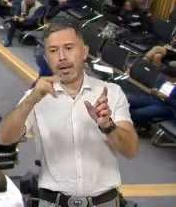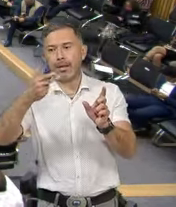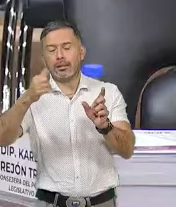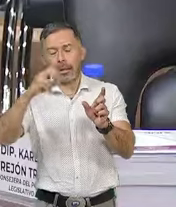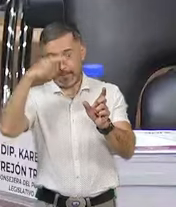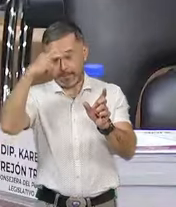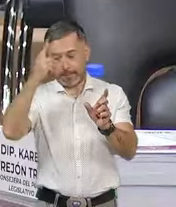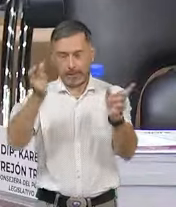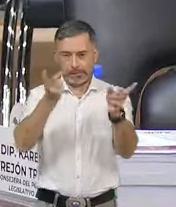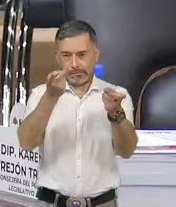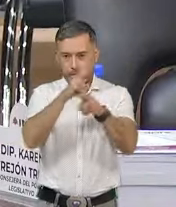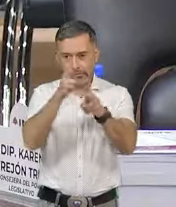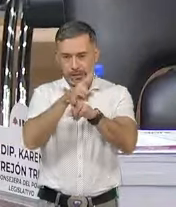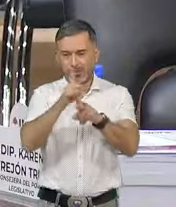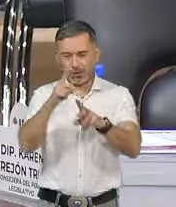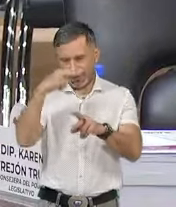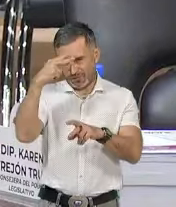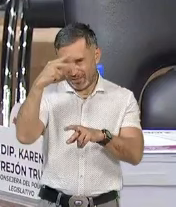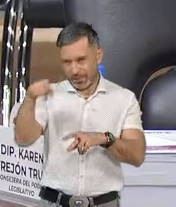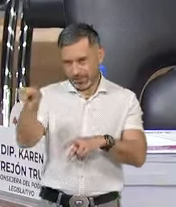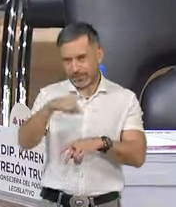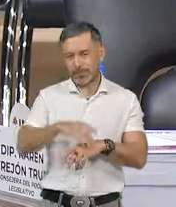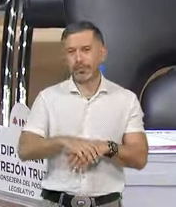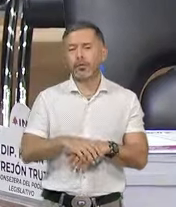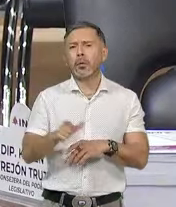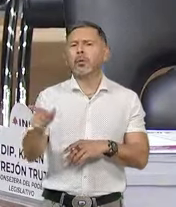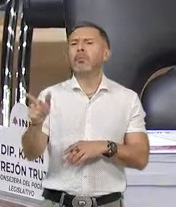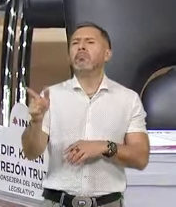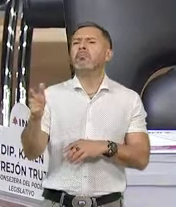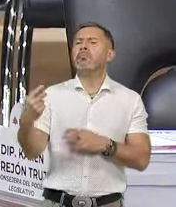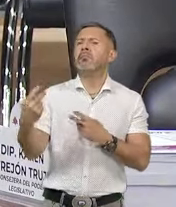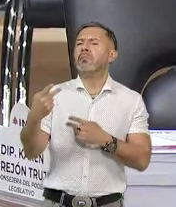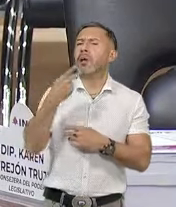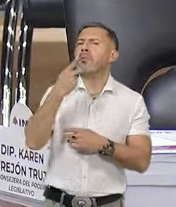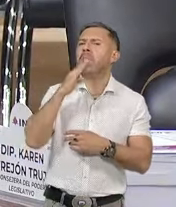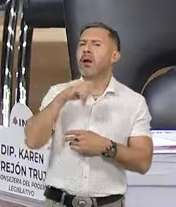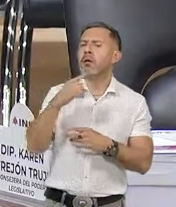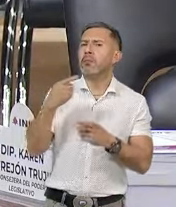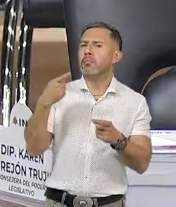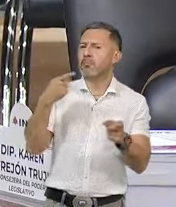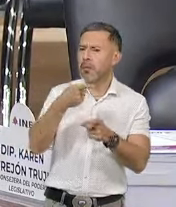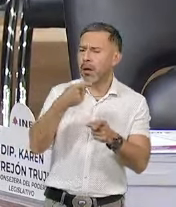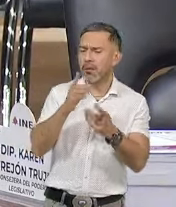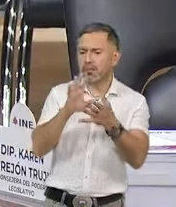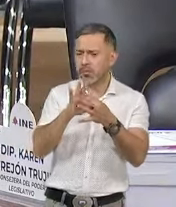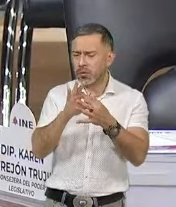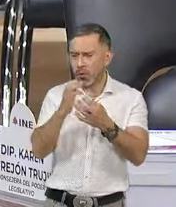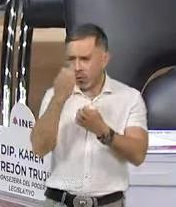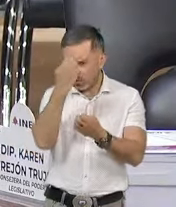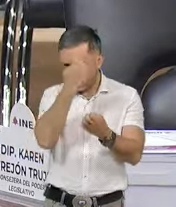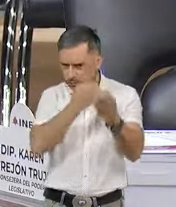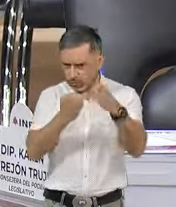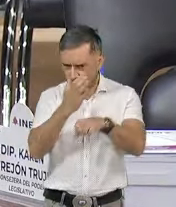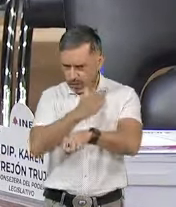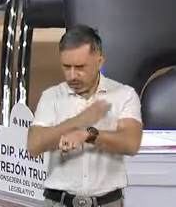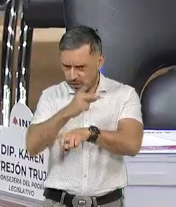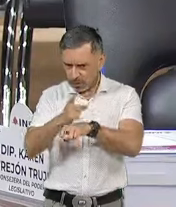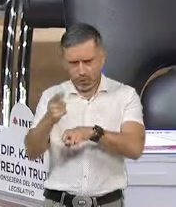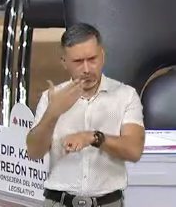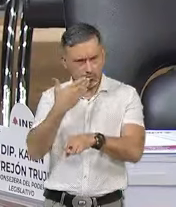la crítica bienvenido el análisis objetivo